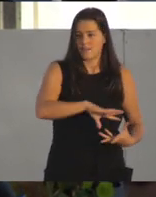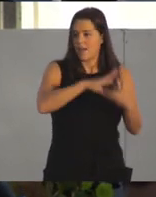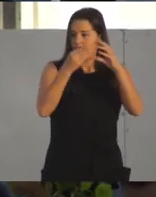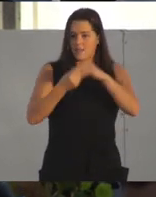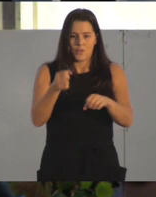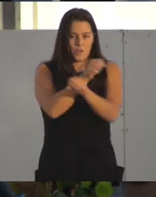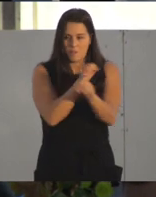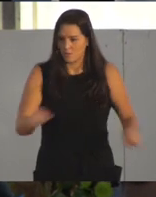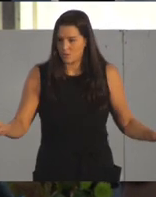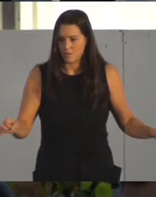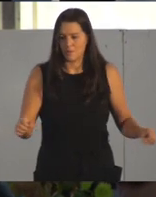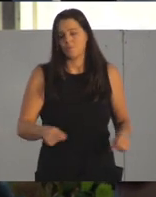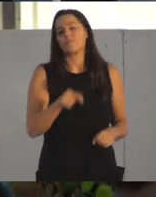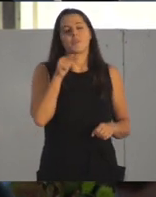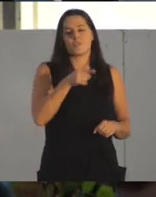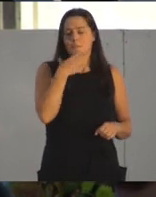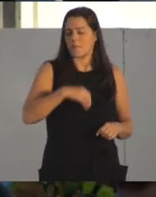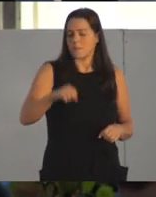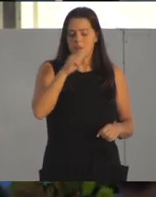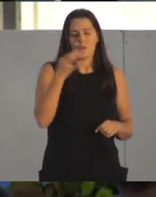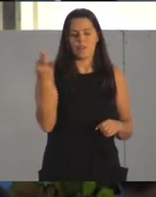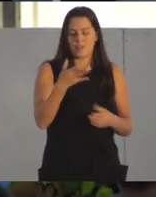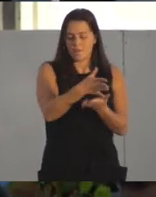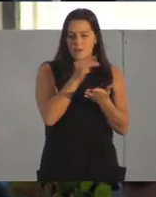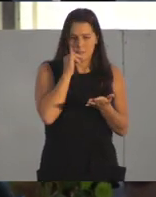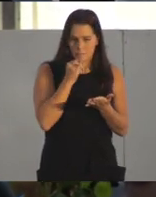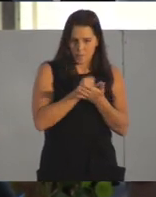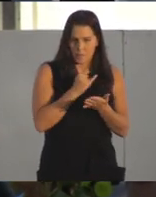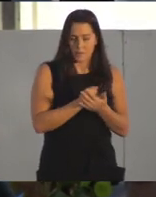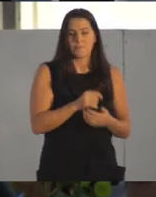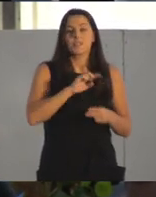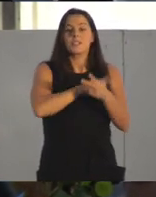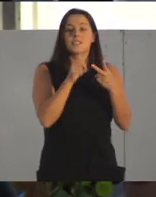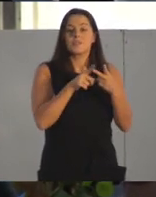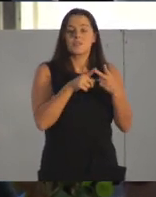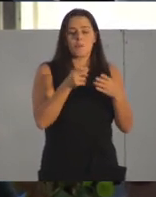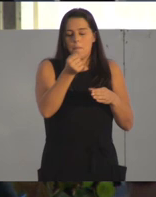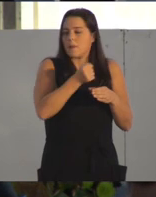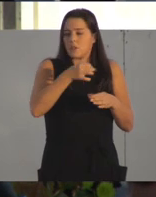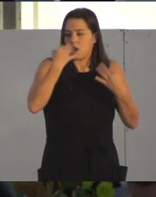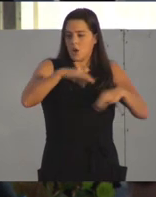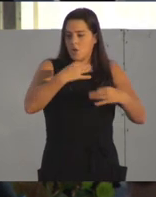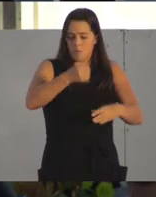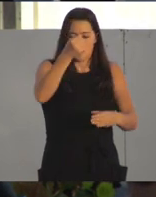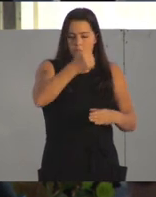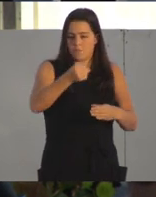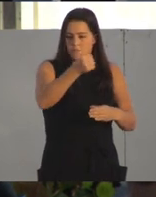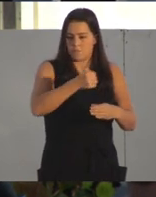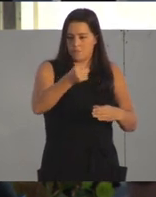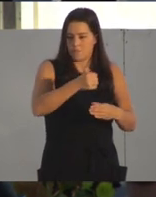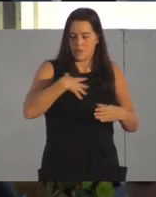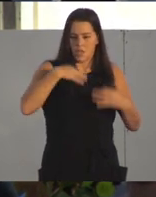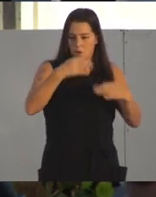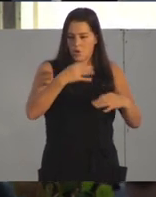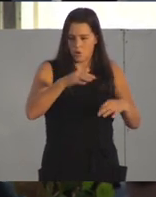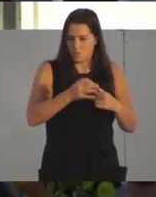que probarlos. Segundo equipo que sería necesario es un abatidor. No sé si conocéis qué es eso. Un abatidor al